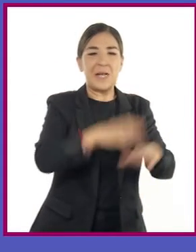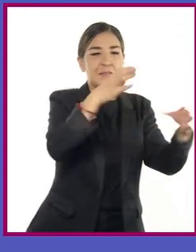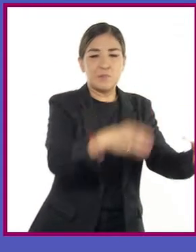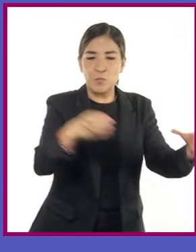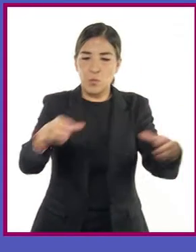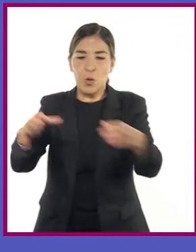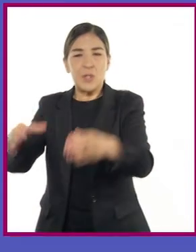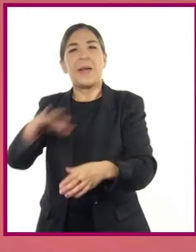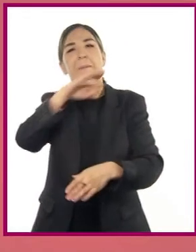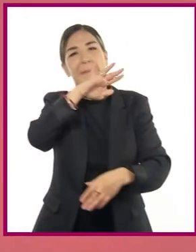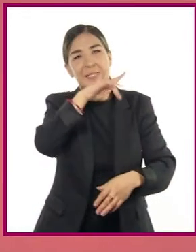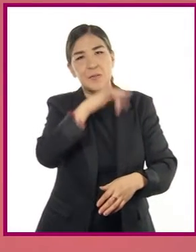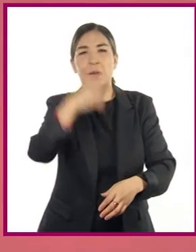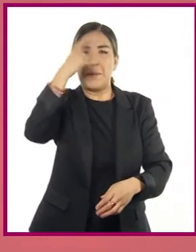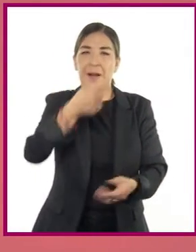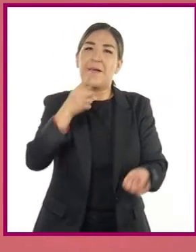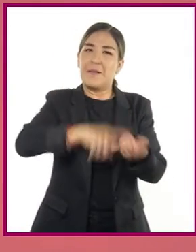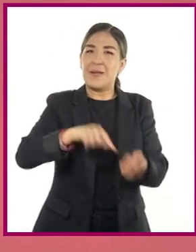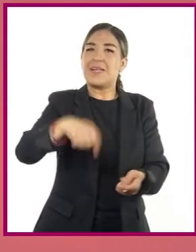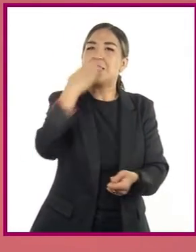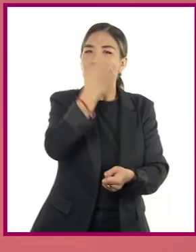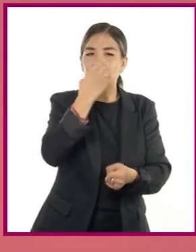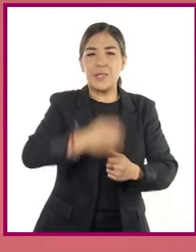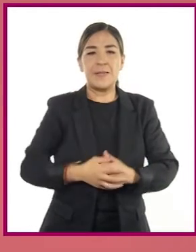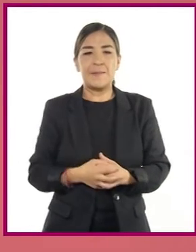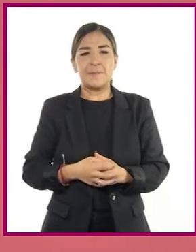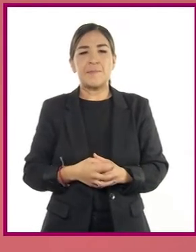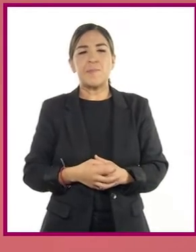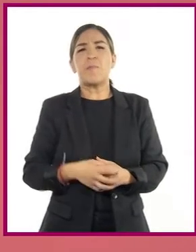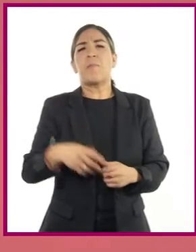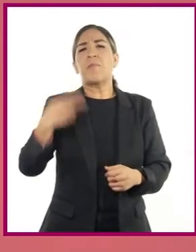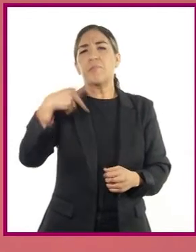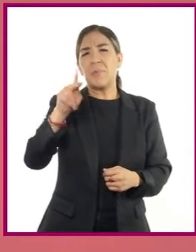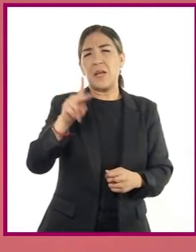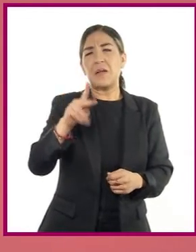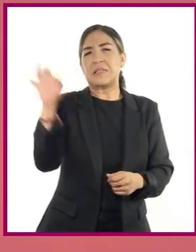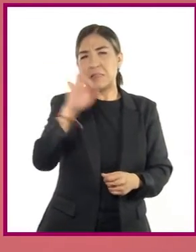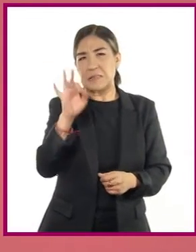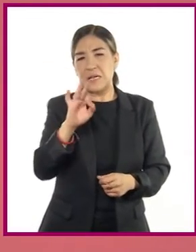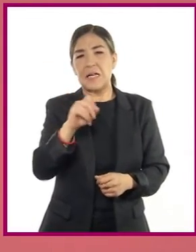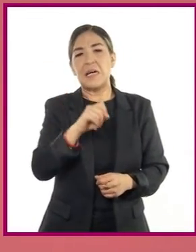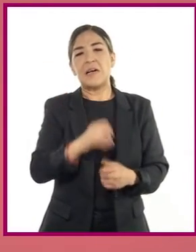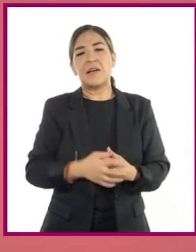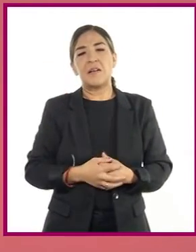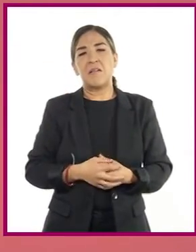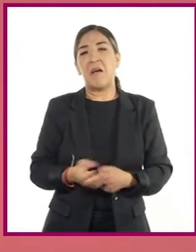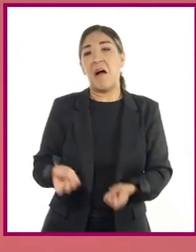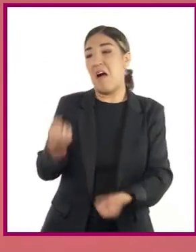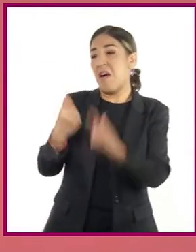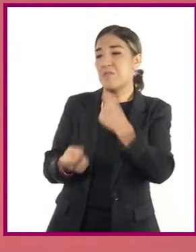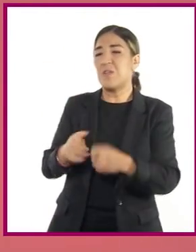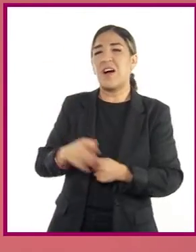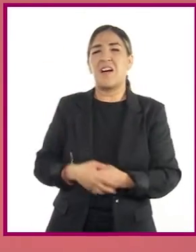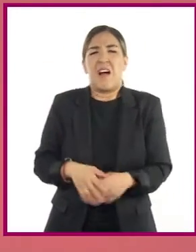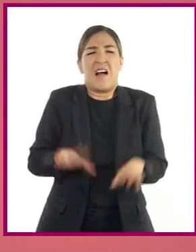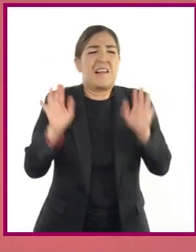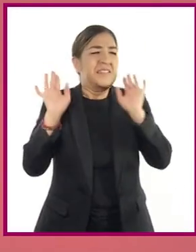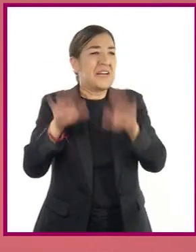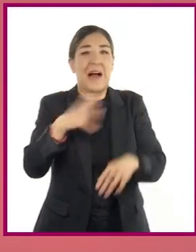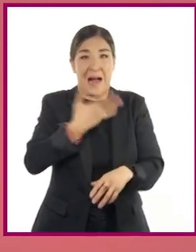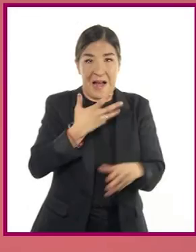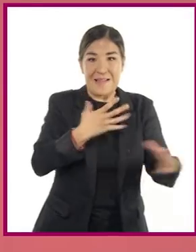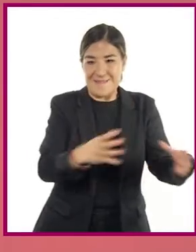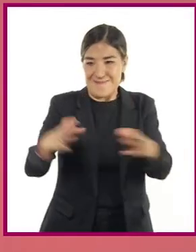escuela. Oiga, pero ¿no podrá ser también que hay quien no le importa y tira la basura donde